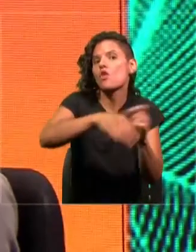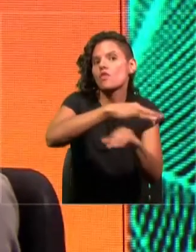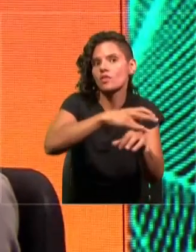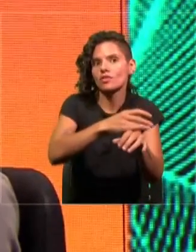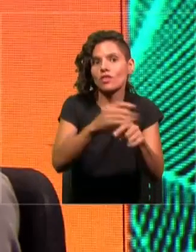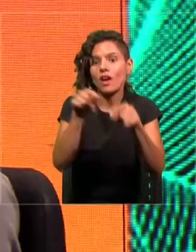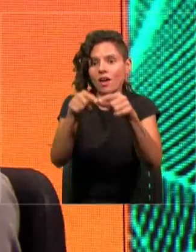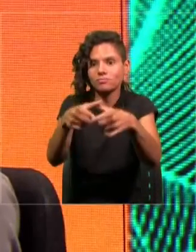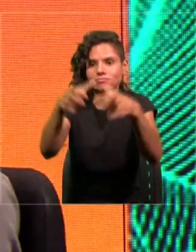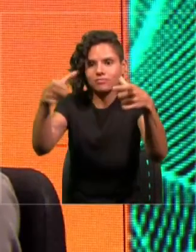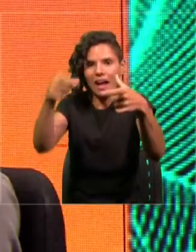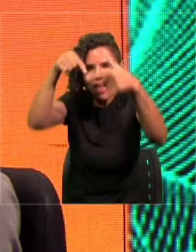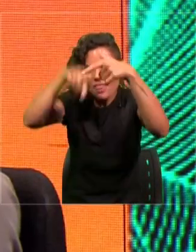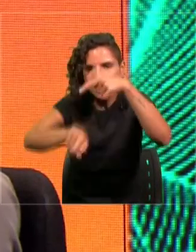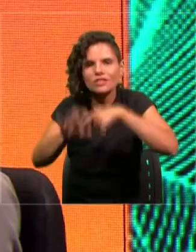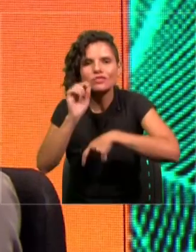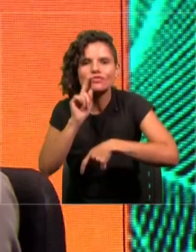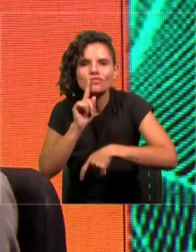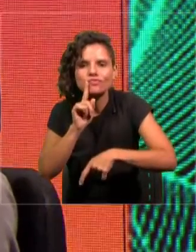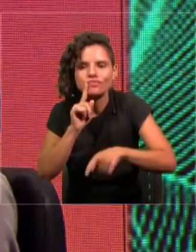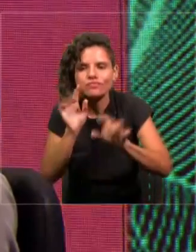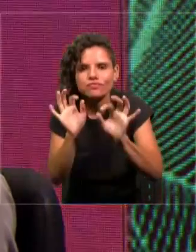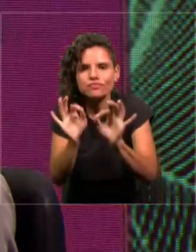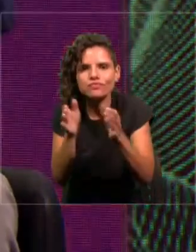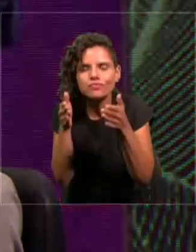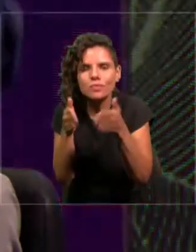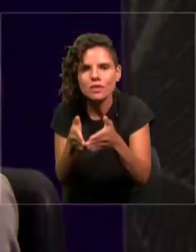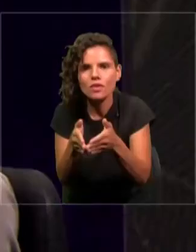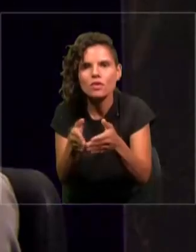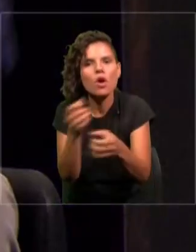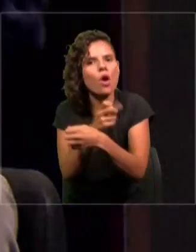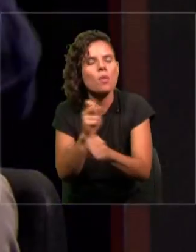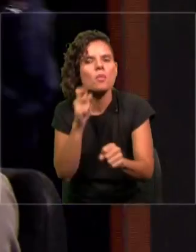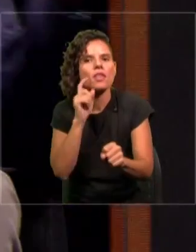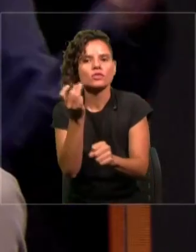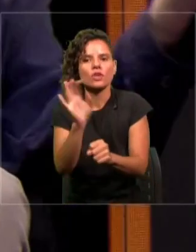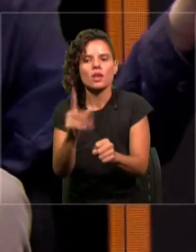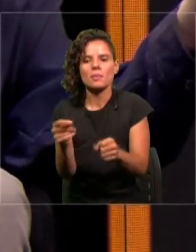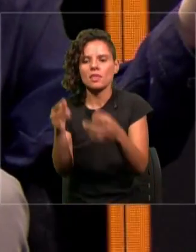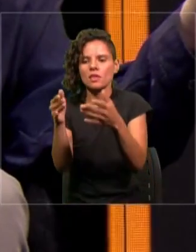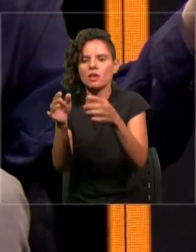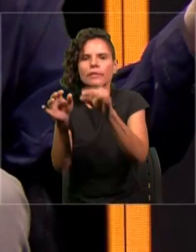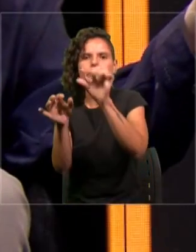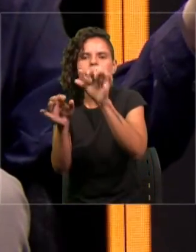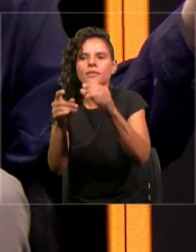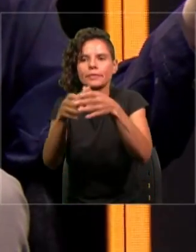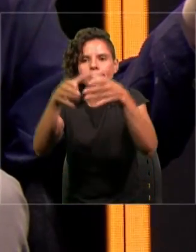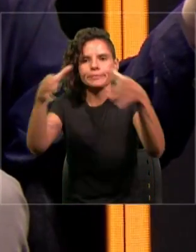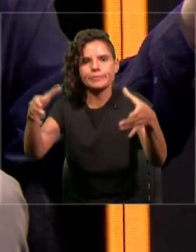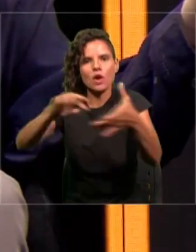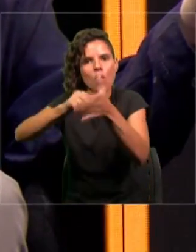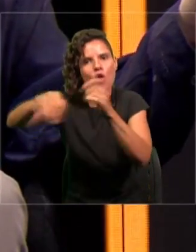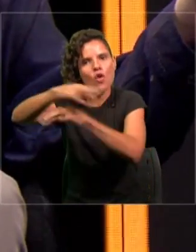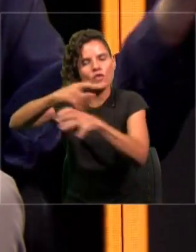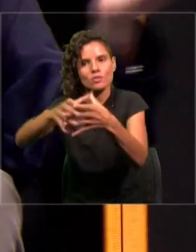menores. Es muy difícil aislar un conflicto menor del conflicto mayor.